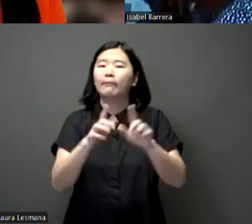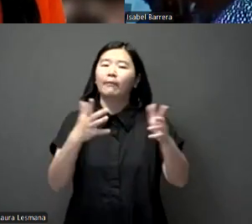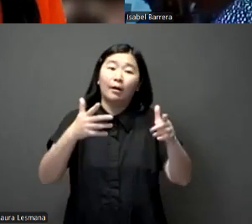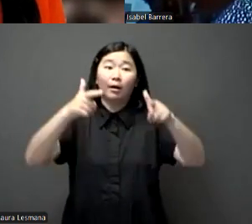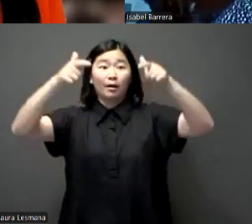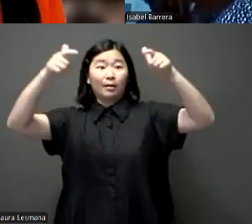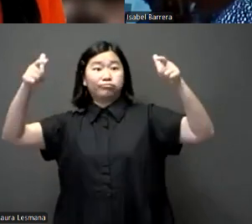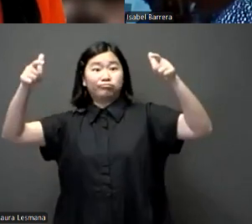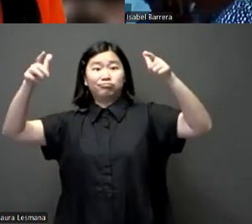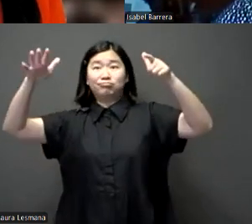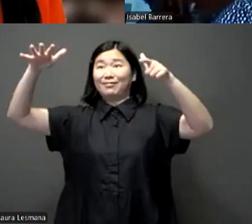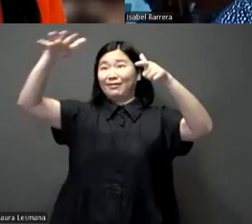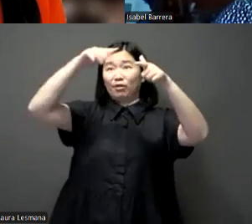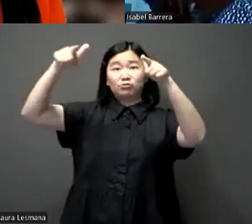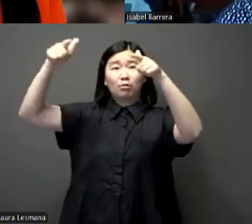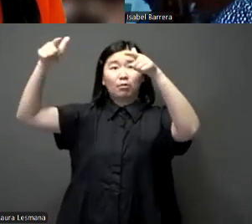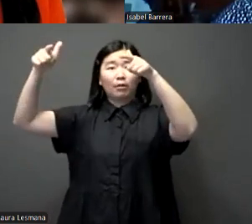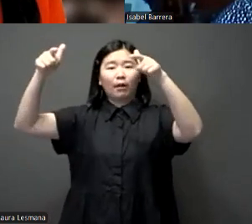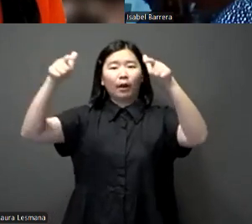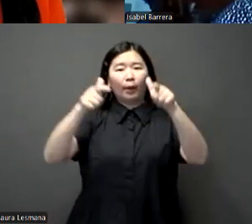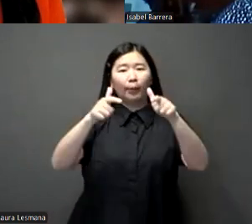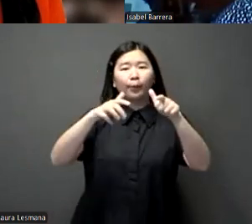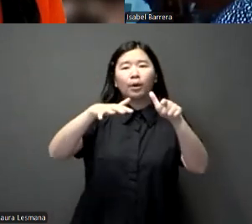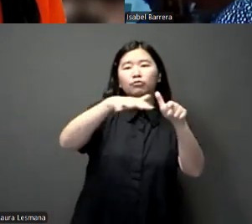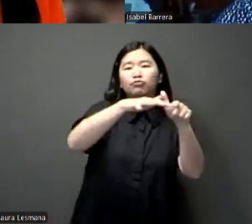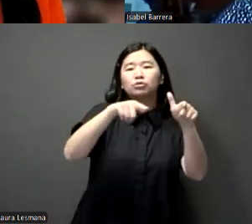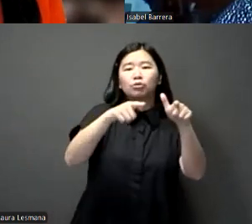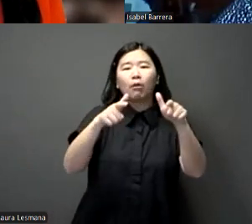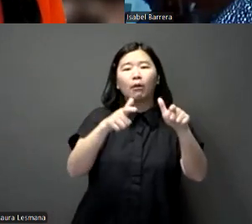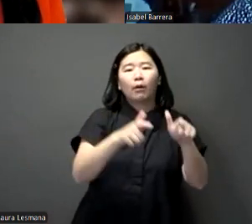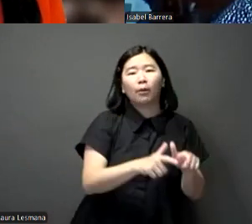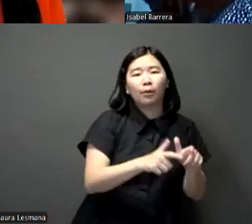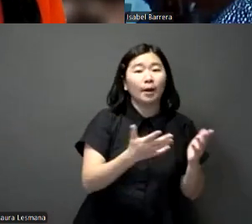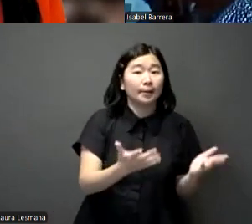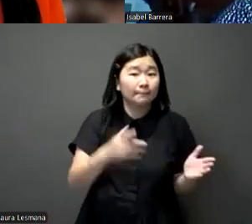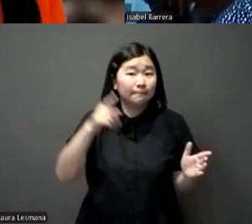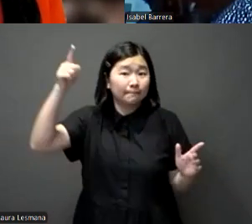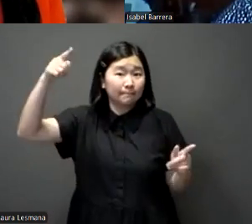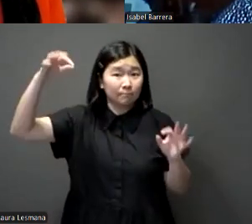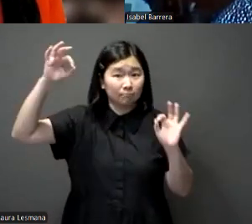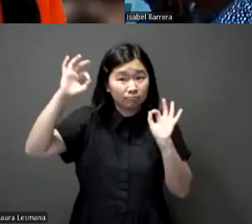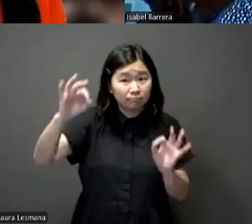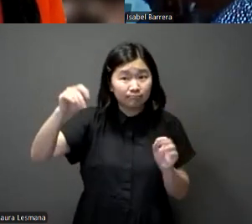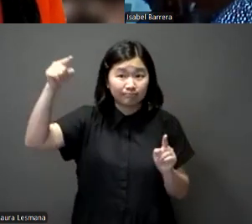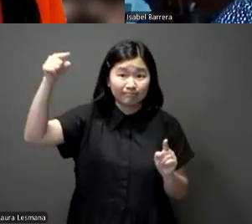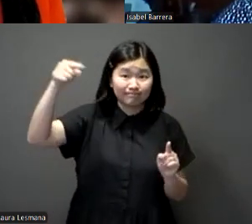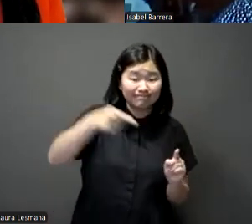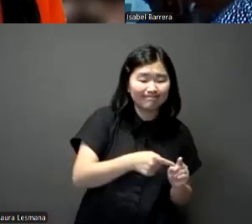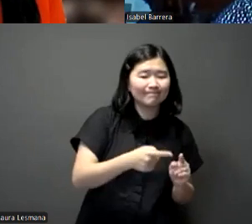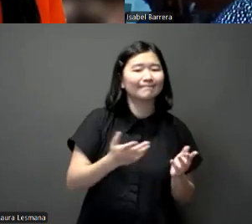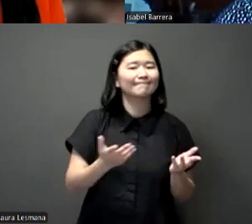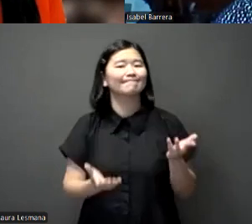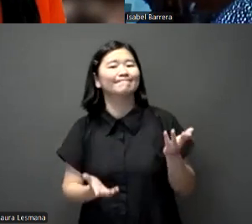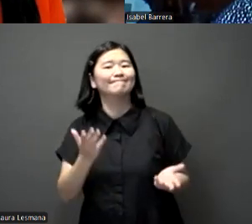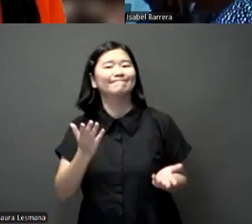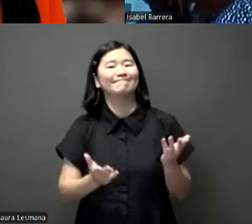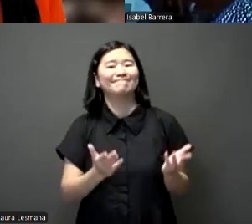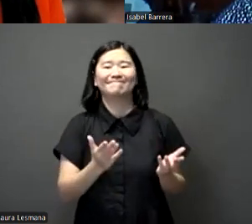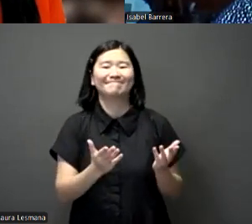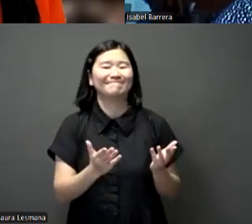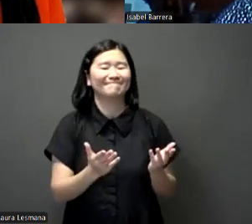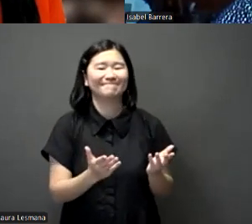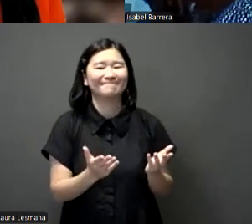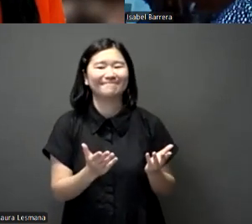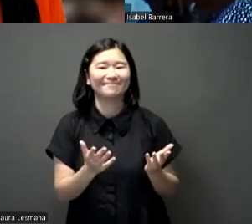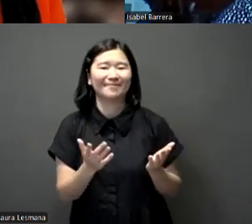el hacernos cargo de las poblaciones que no hemos podido llegar en los últimos años por no dar esta mirada, ¿cierto?, de determinantes sociales y